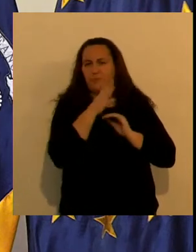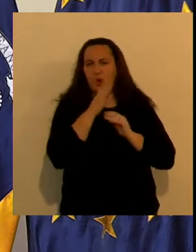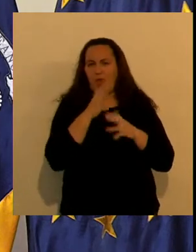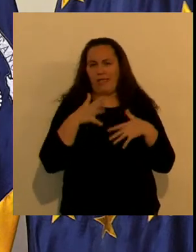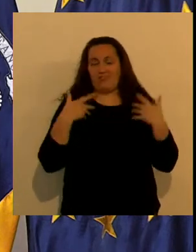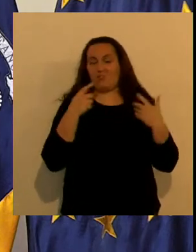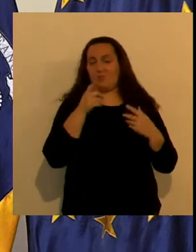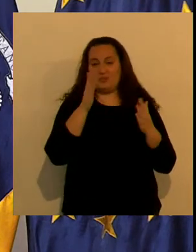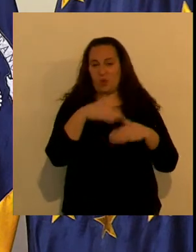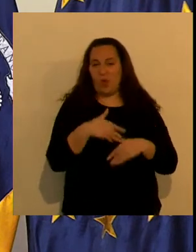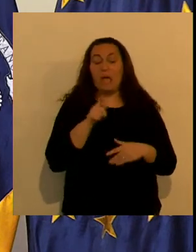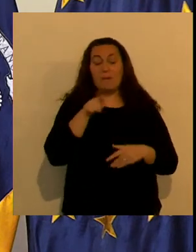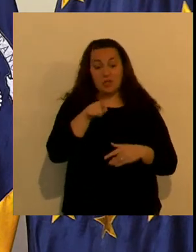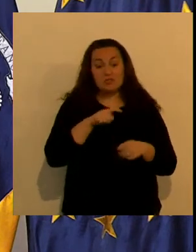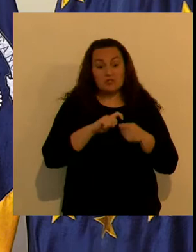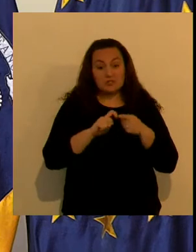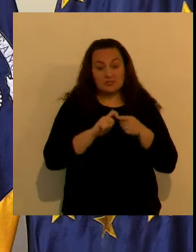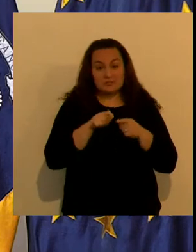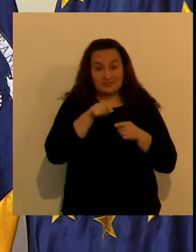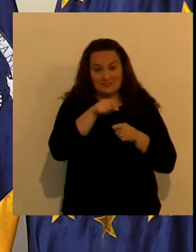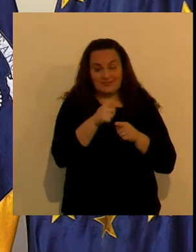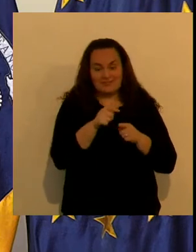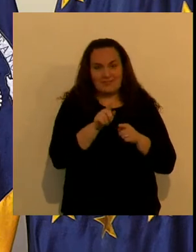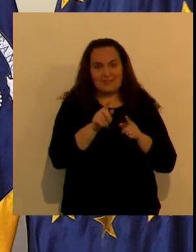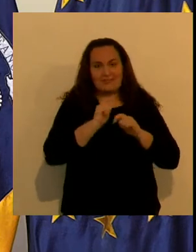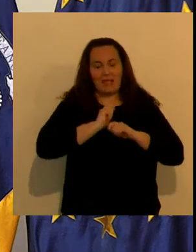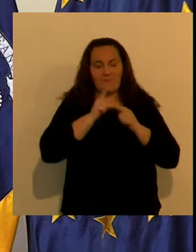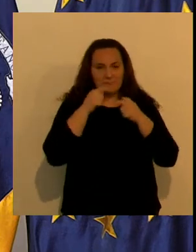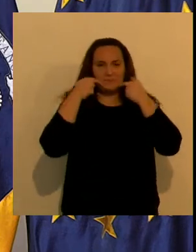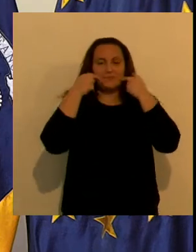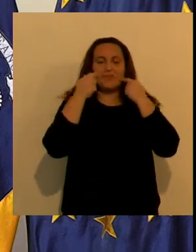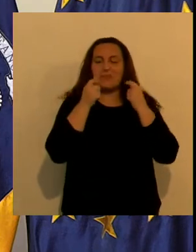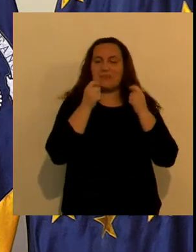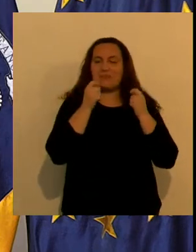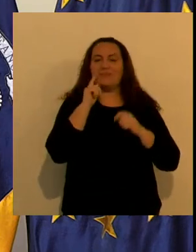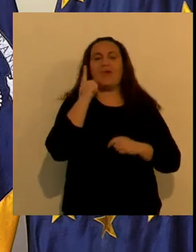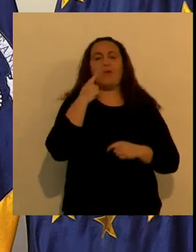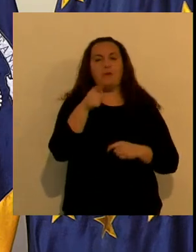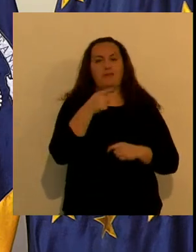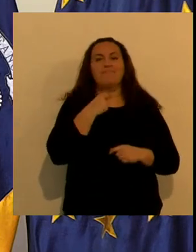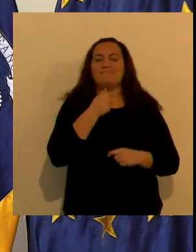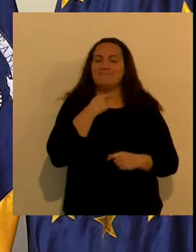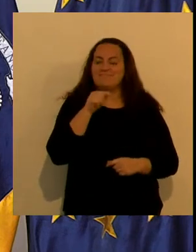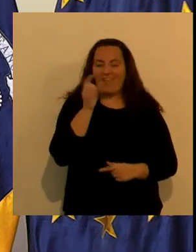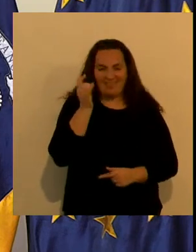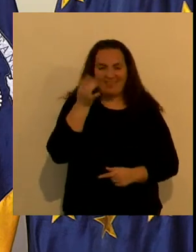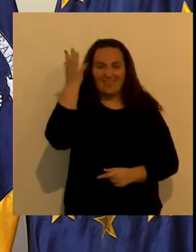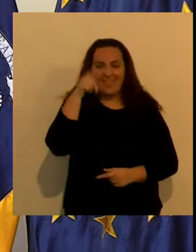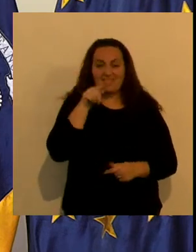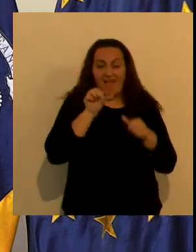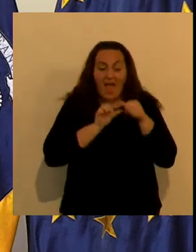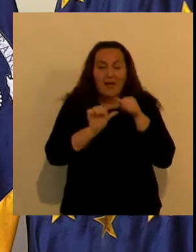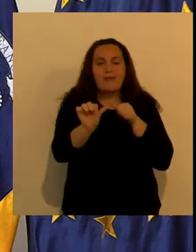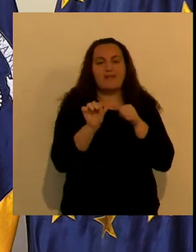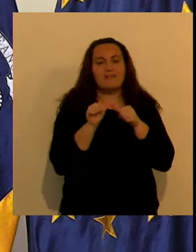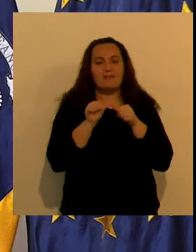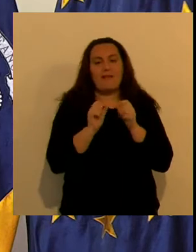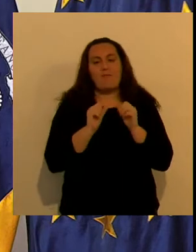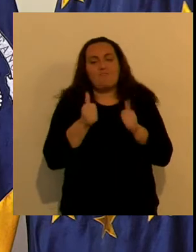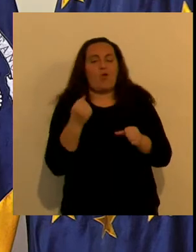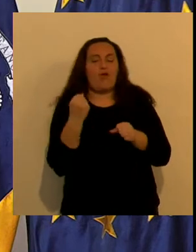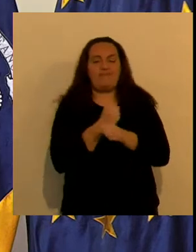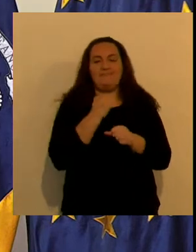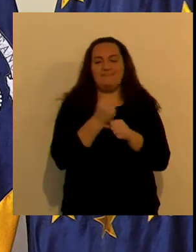este caso se sonrió y me di cuenta que le gustó. Le gustó mucho y a partir de ese momento ya empezamos a